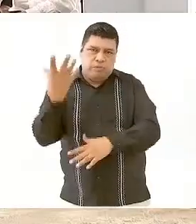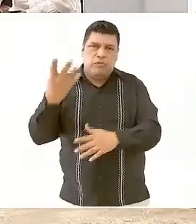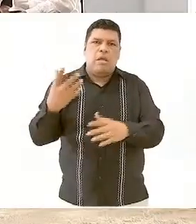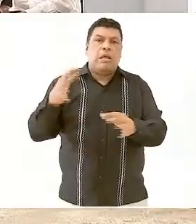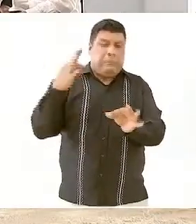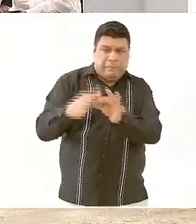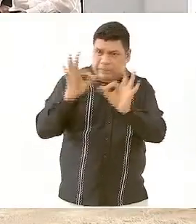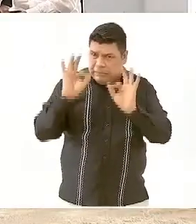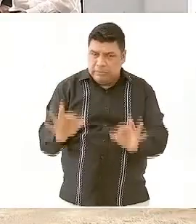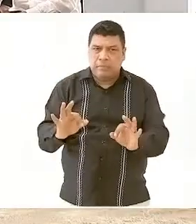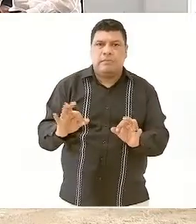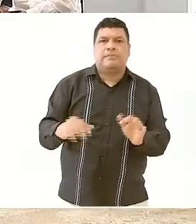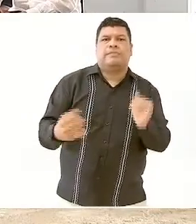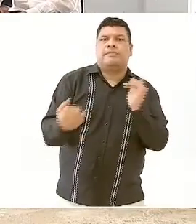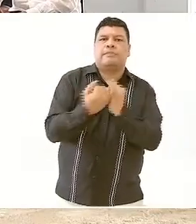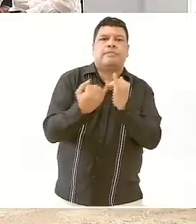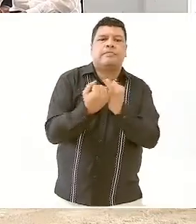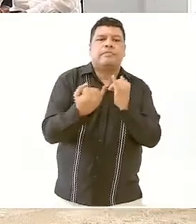planta